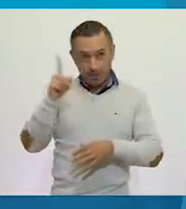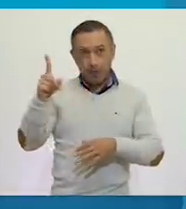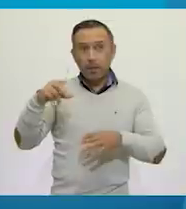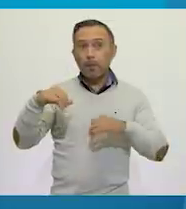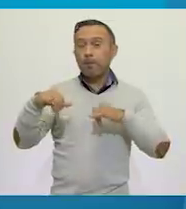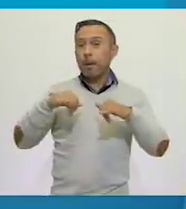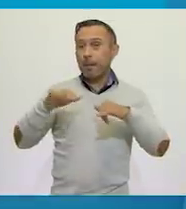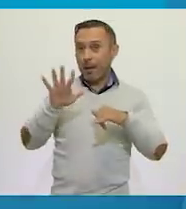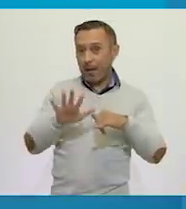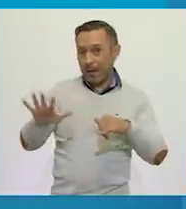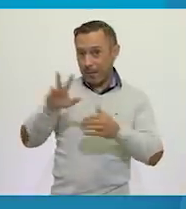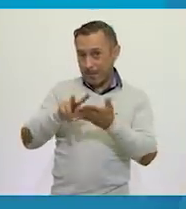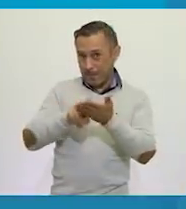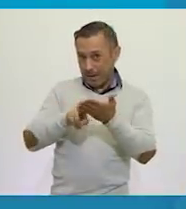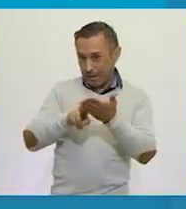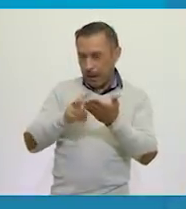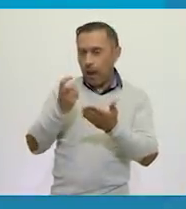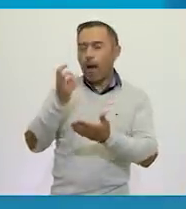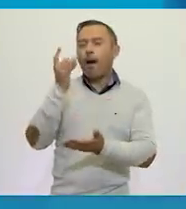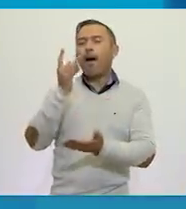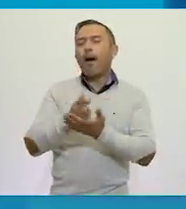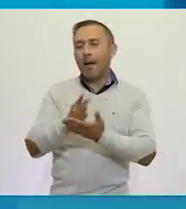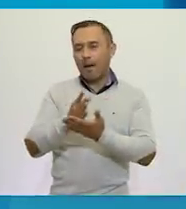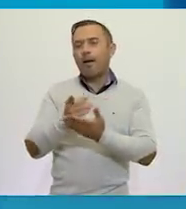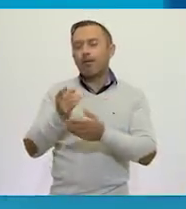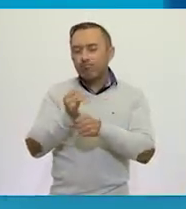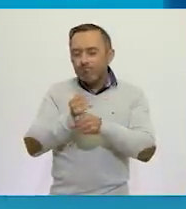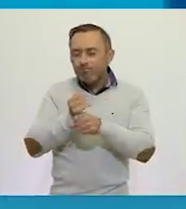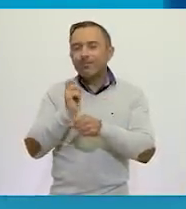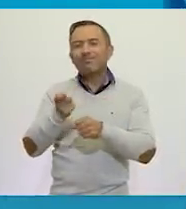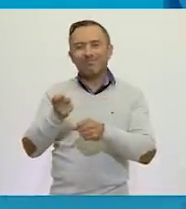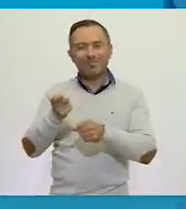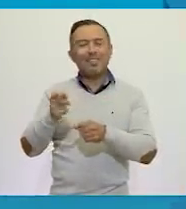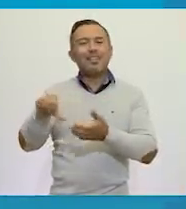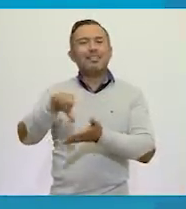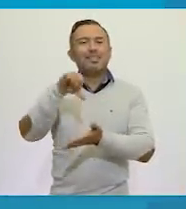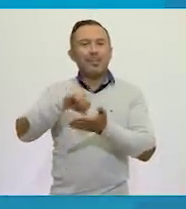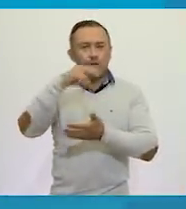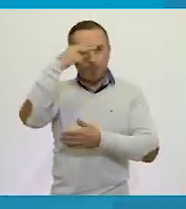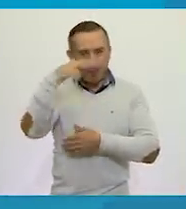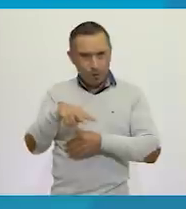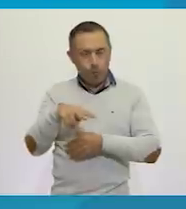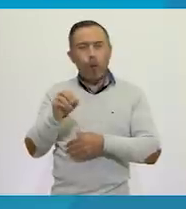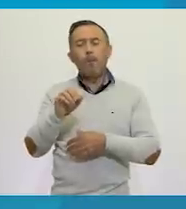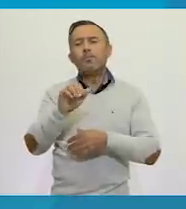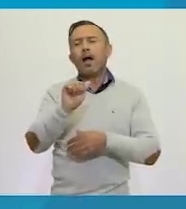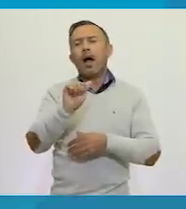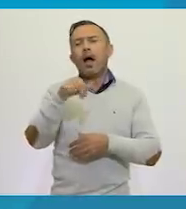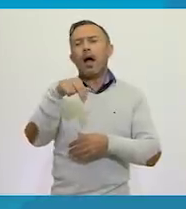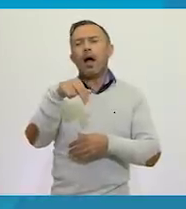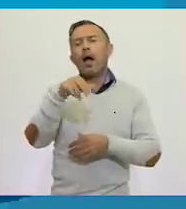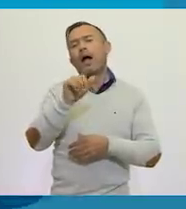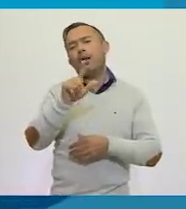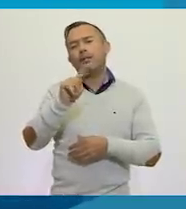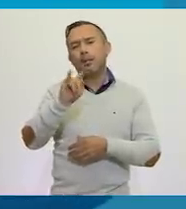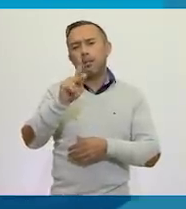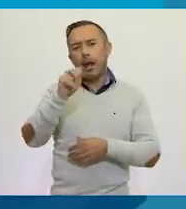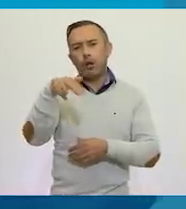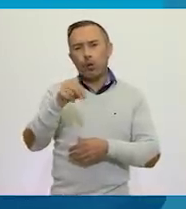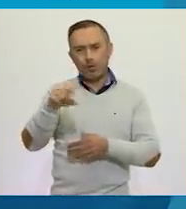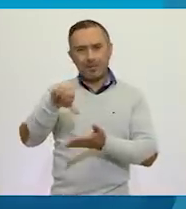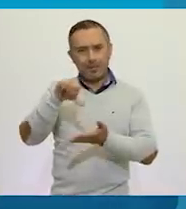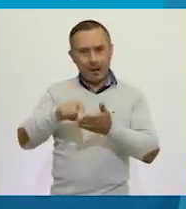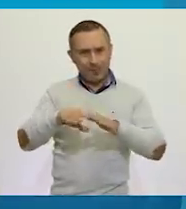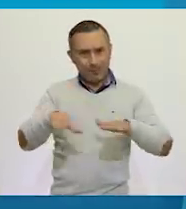la conocida en el estudio de Mesoamérica como Centro de México o Altiplano Central. Y tal y como lo señaló Juan Carlos, es